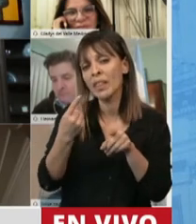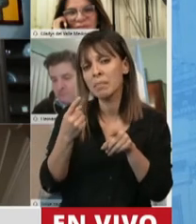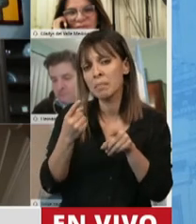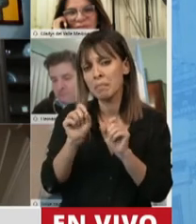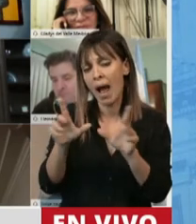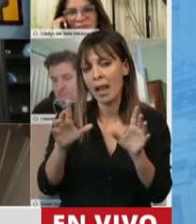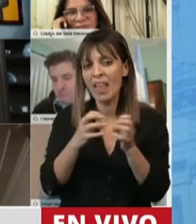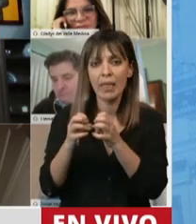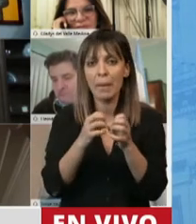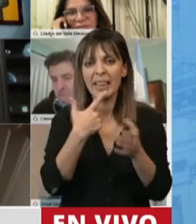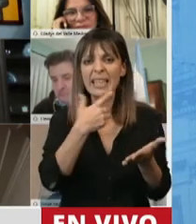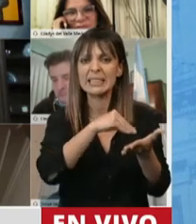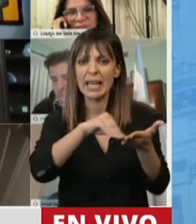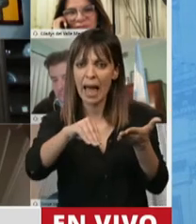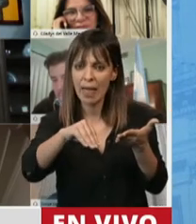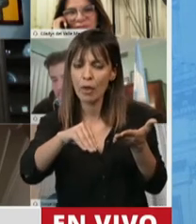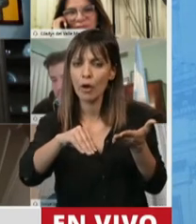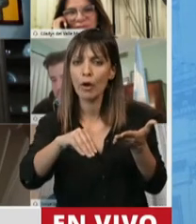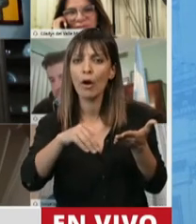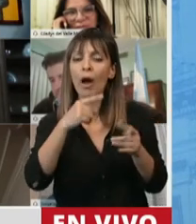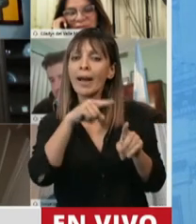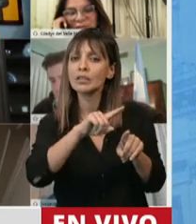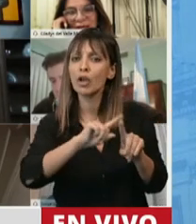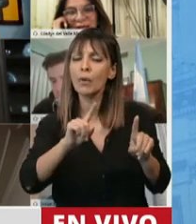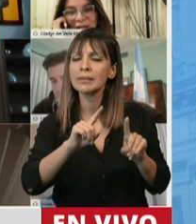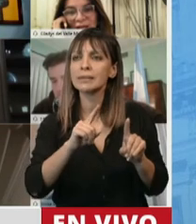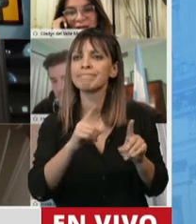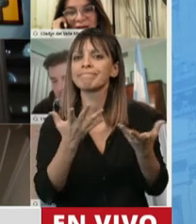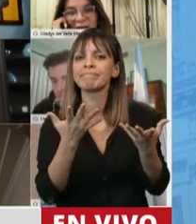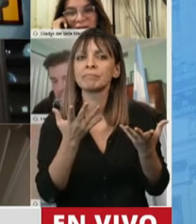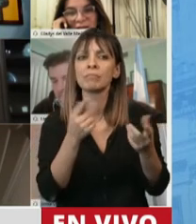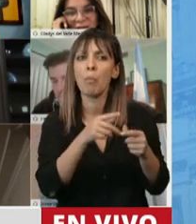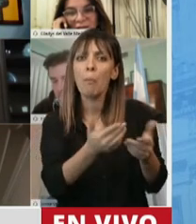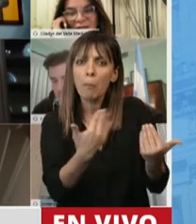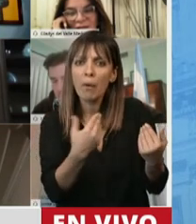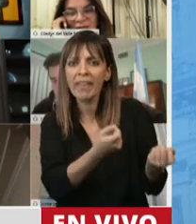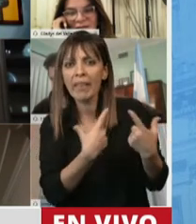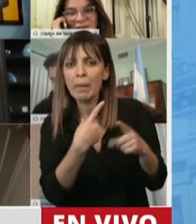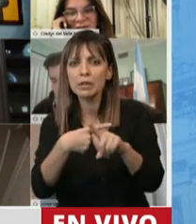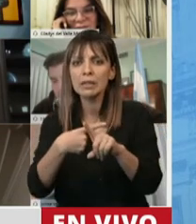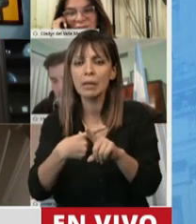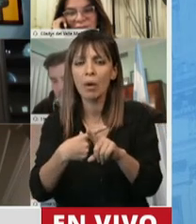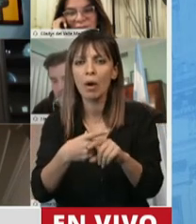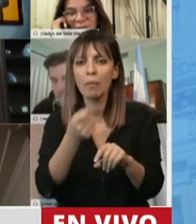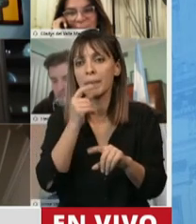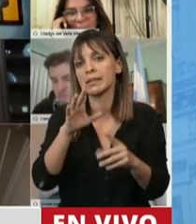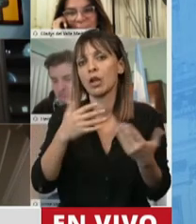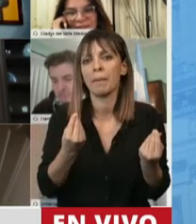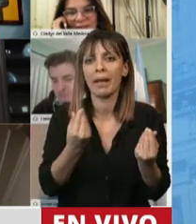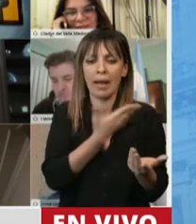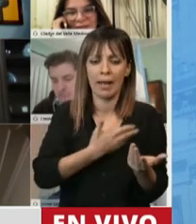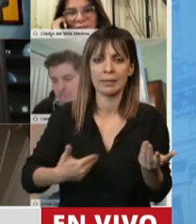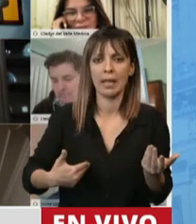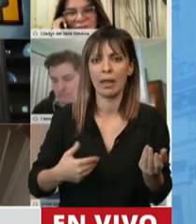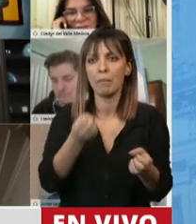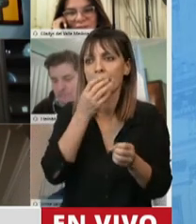escuchar el debate del Senado, no quiere decir que no sea una herramienta positiva. Si no, tendríamos que decirle al Estado que no pueda contratar